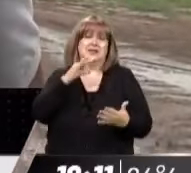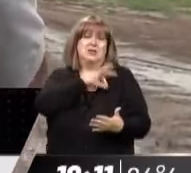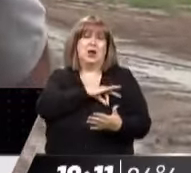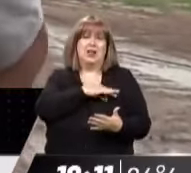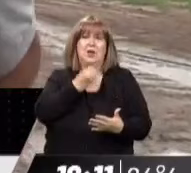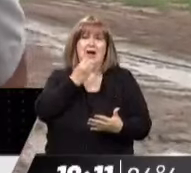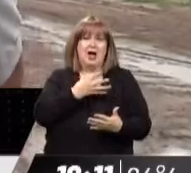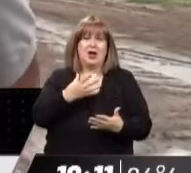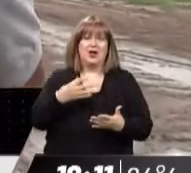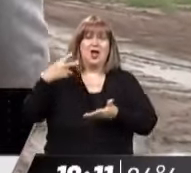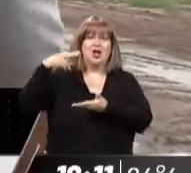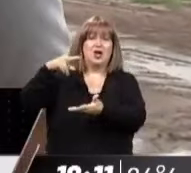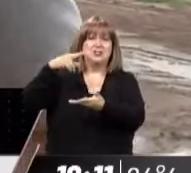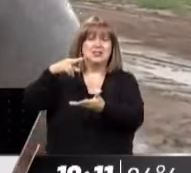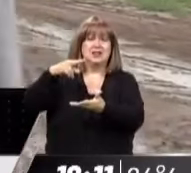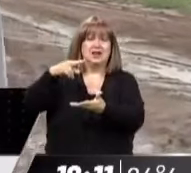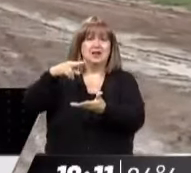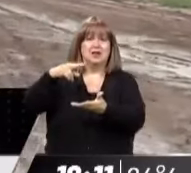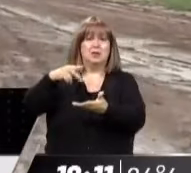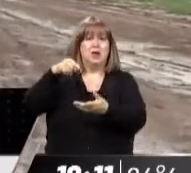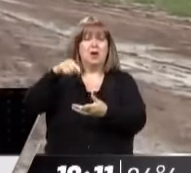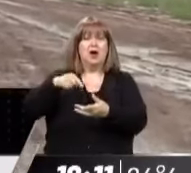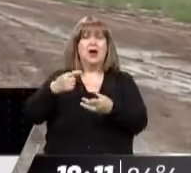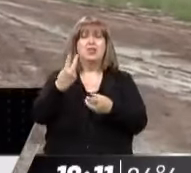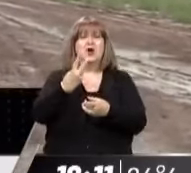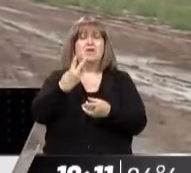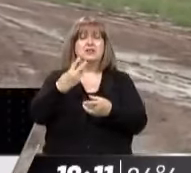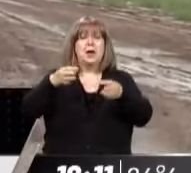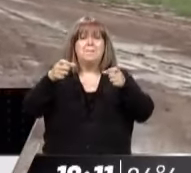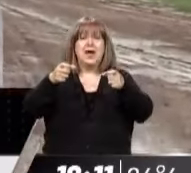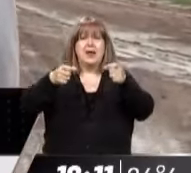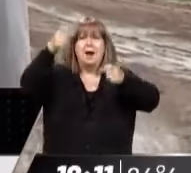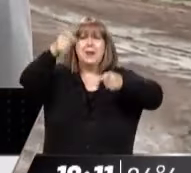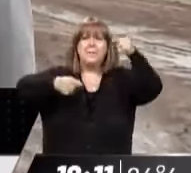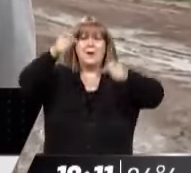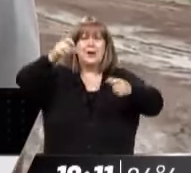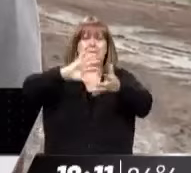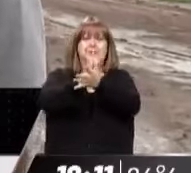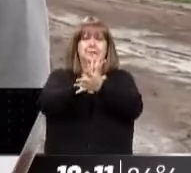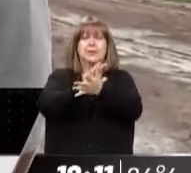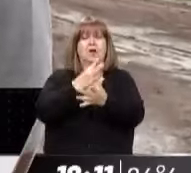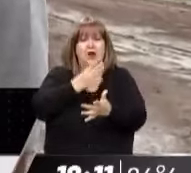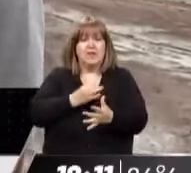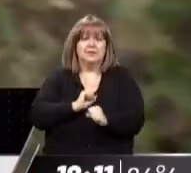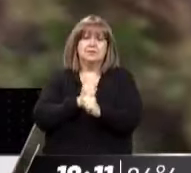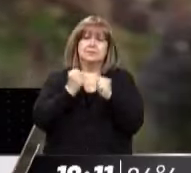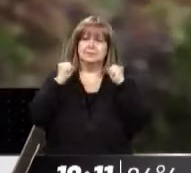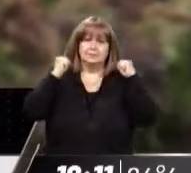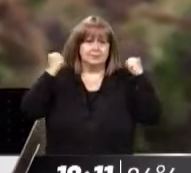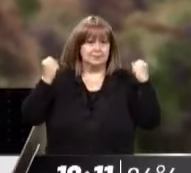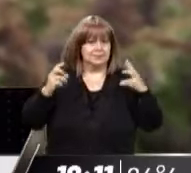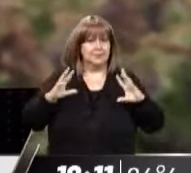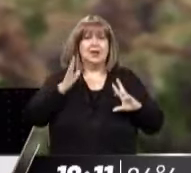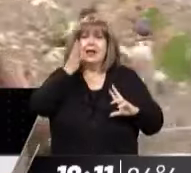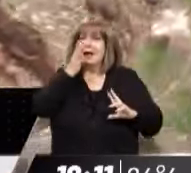espumó. En dos manguepiedras han caído y se espumó todo. Lamentable, es desesperante la situación. Muy, muy